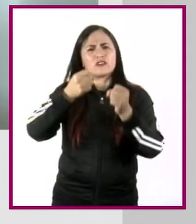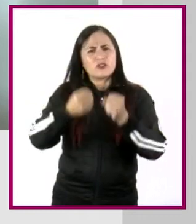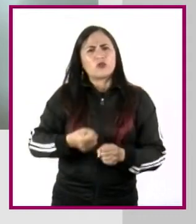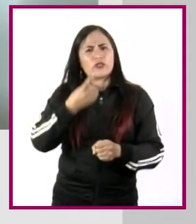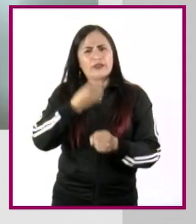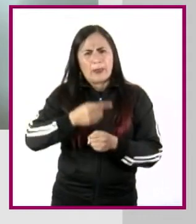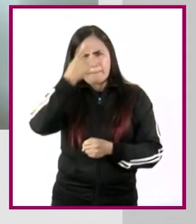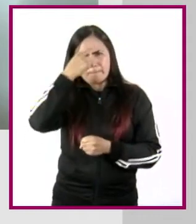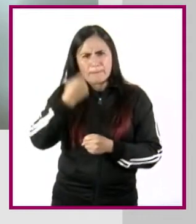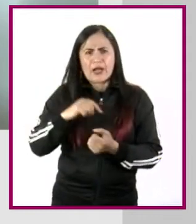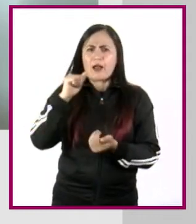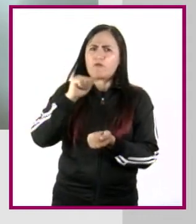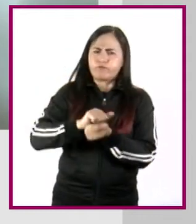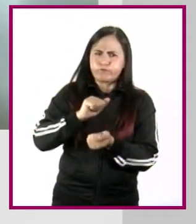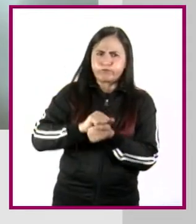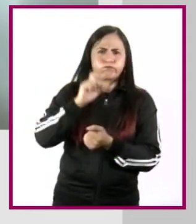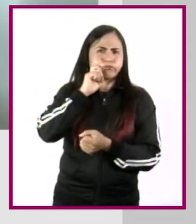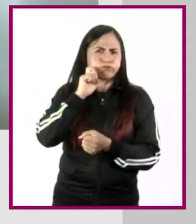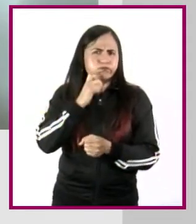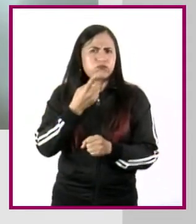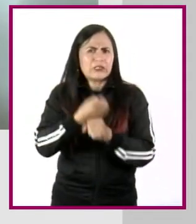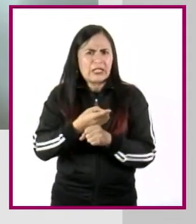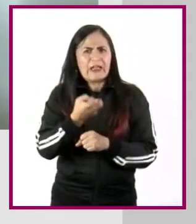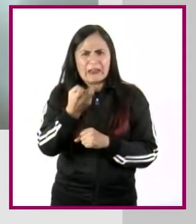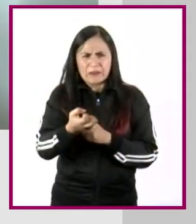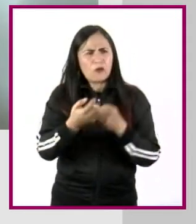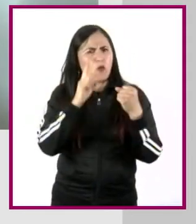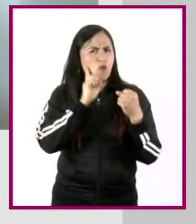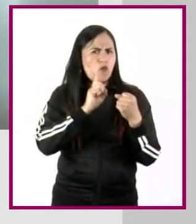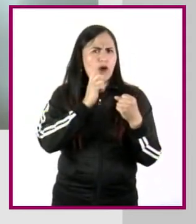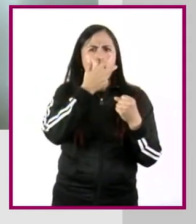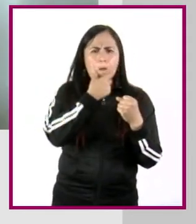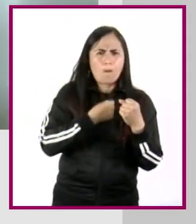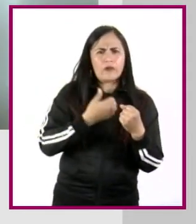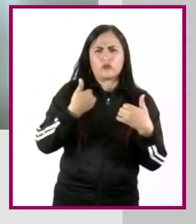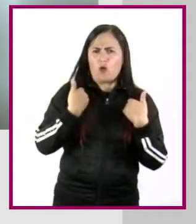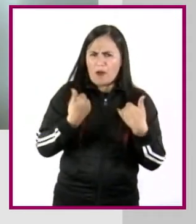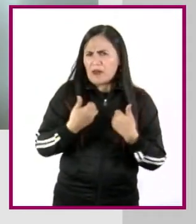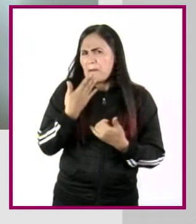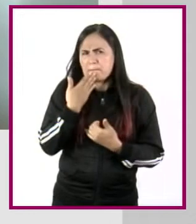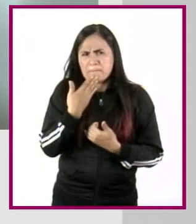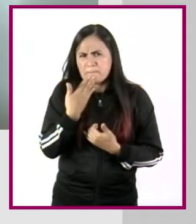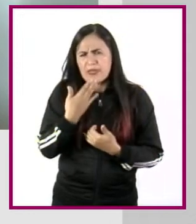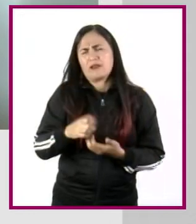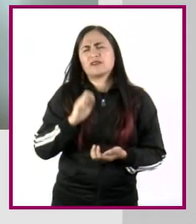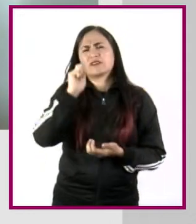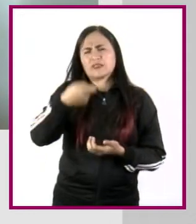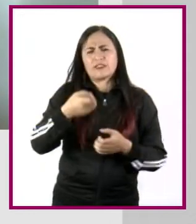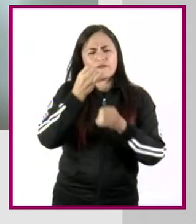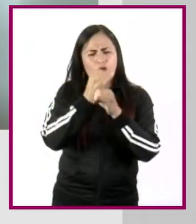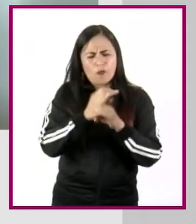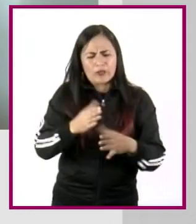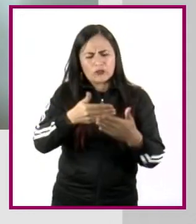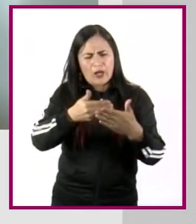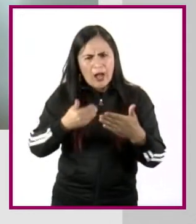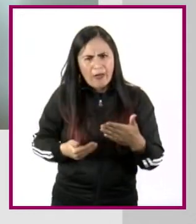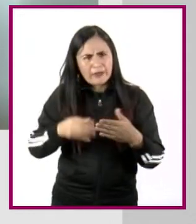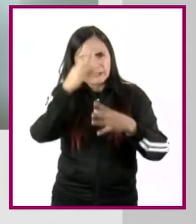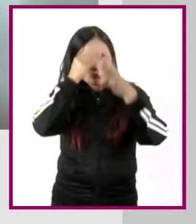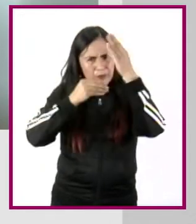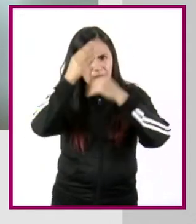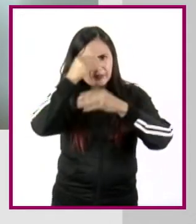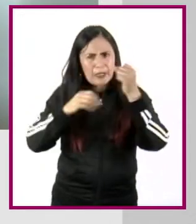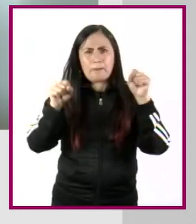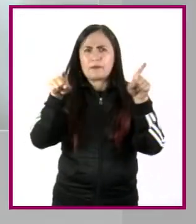de la sexualidad sea una realidad en adolescentes y jóvenes. Y esto quiere decir como adquirir información y además el desarrollo de